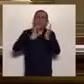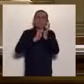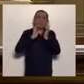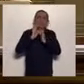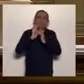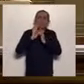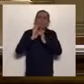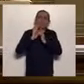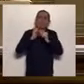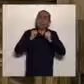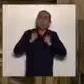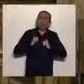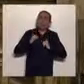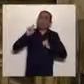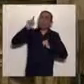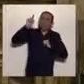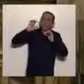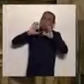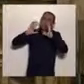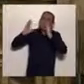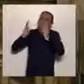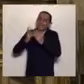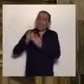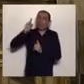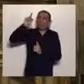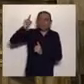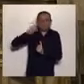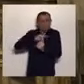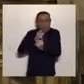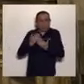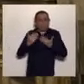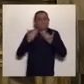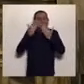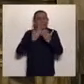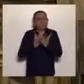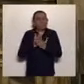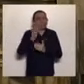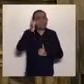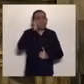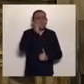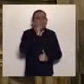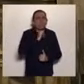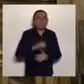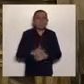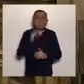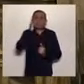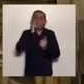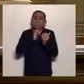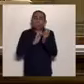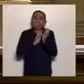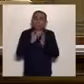Salvador Jesucristo. Tuyo es el reino, tuyo el poder y la gloria por siempre, Señor.